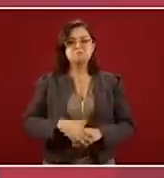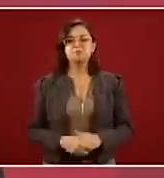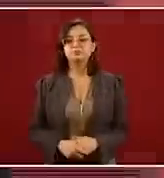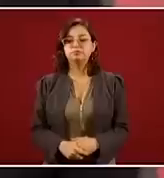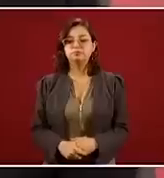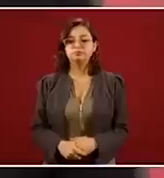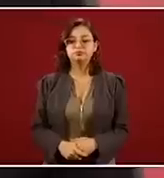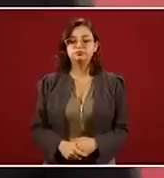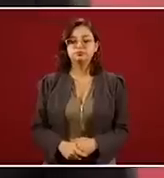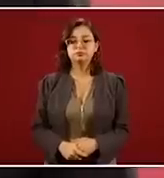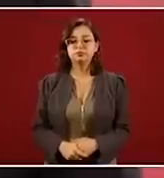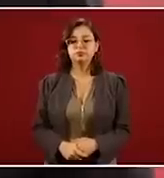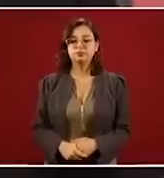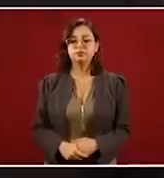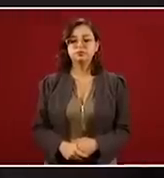no